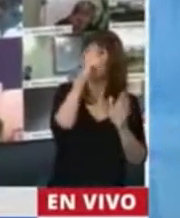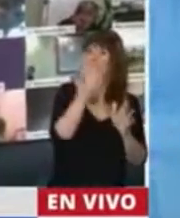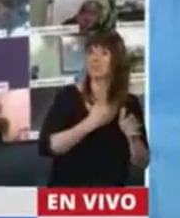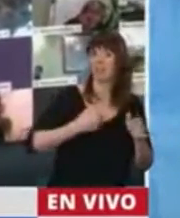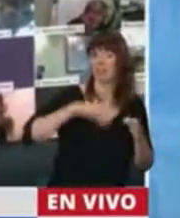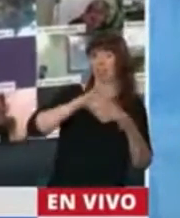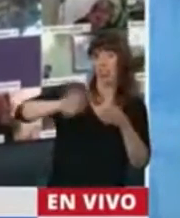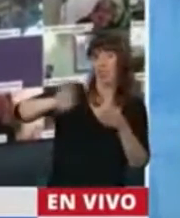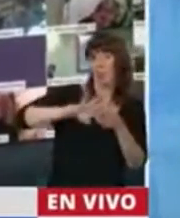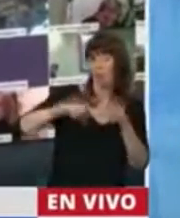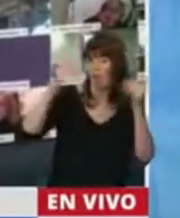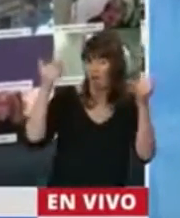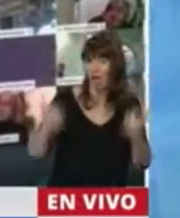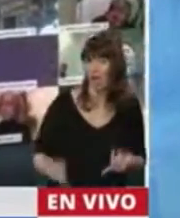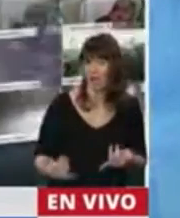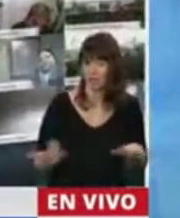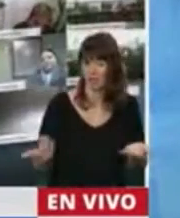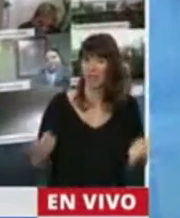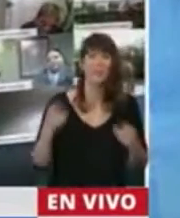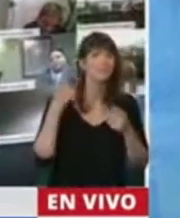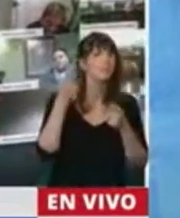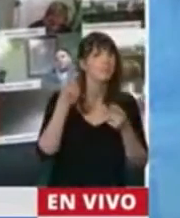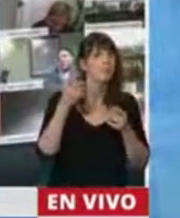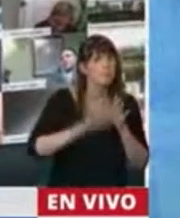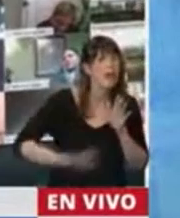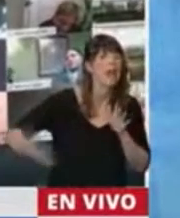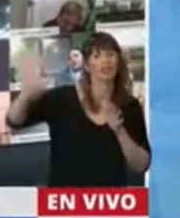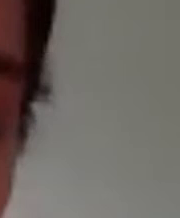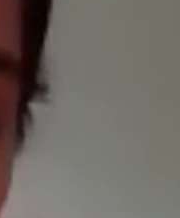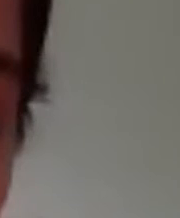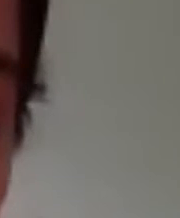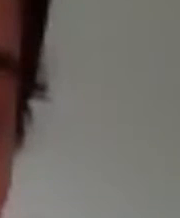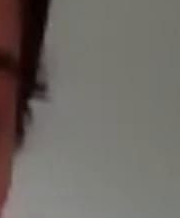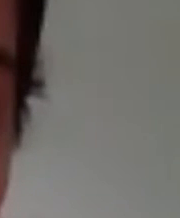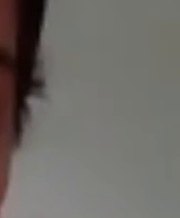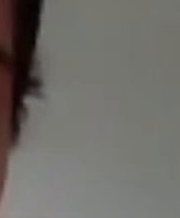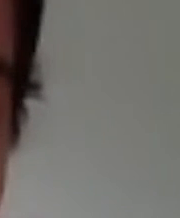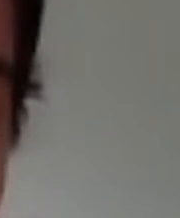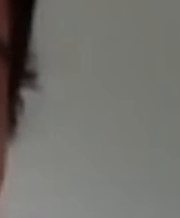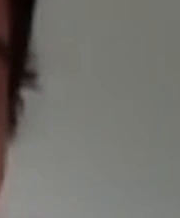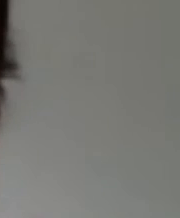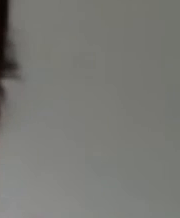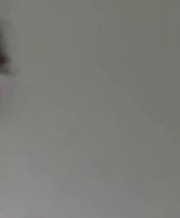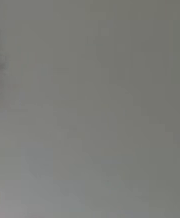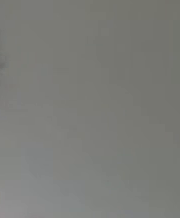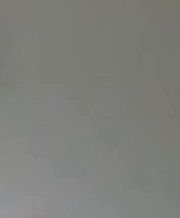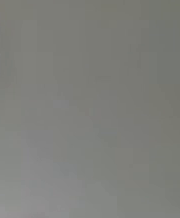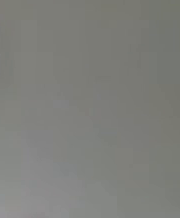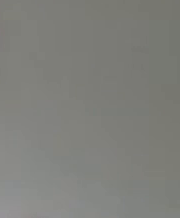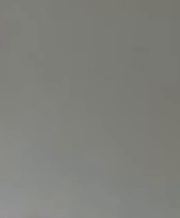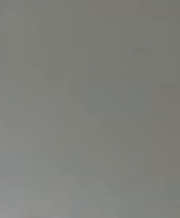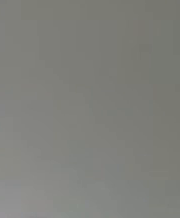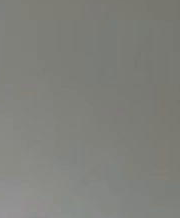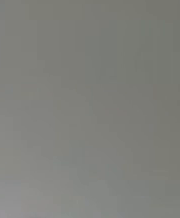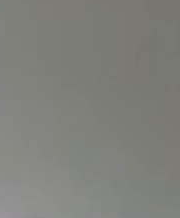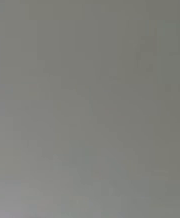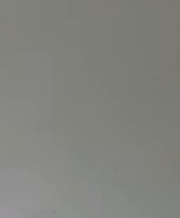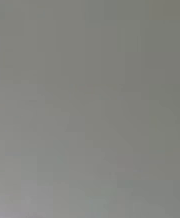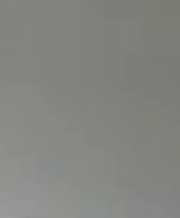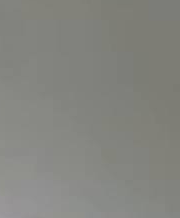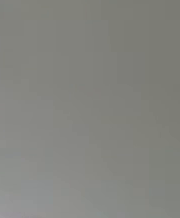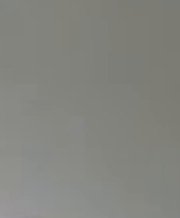pero estamos viendo que lamentablemente los números están subiendo en Buenos Aires, en Chaco, en alguna otra ciudad.